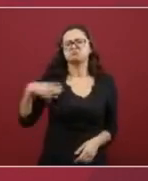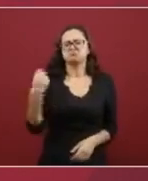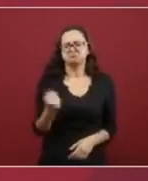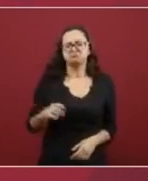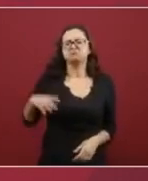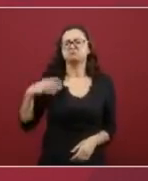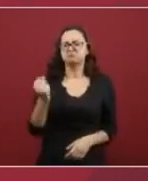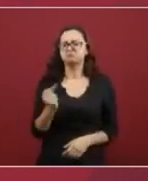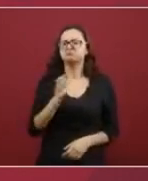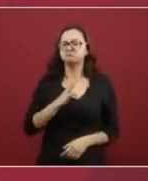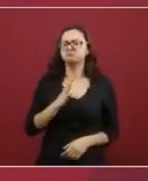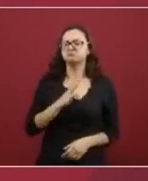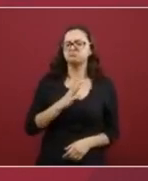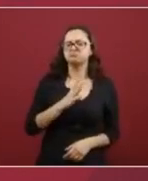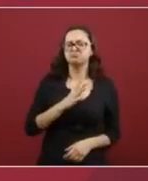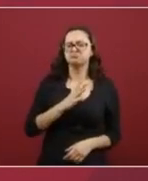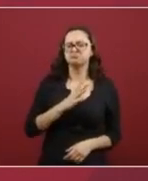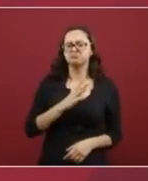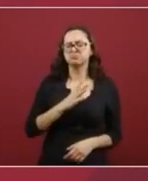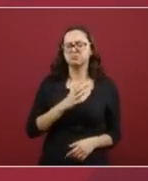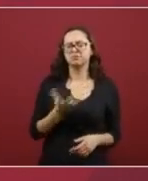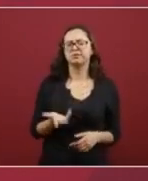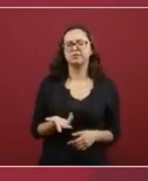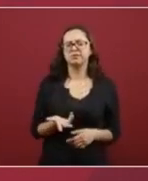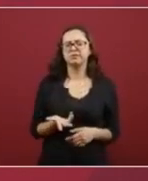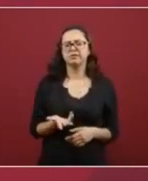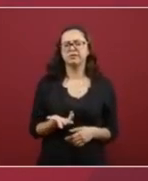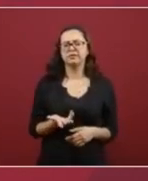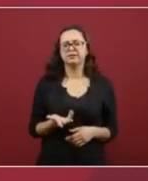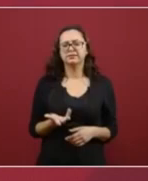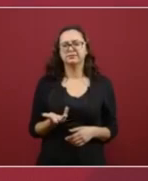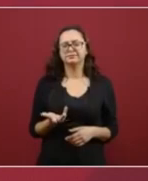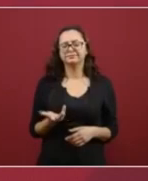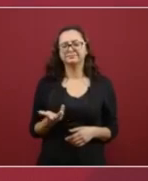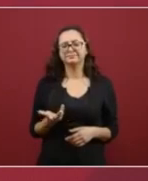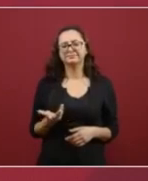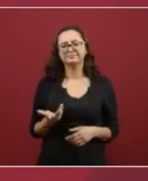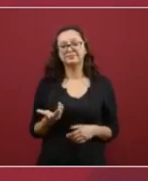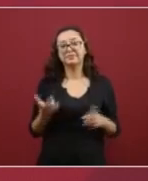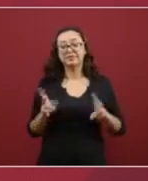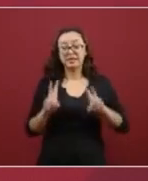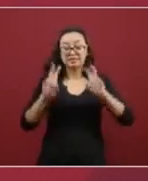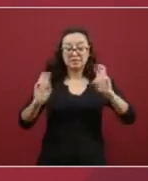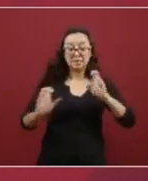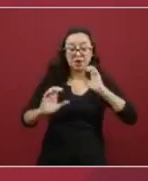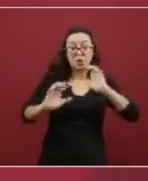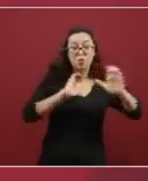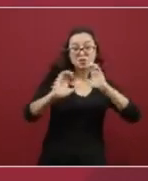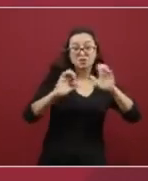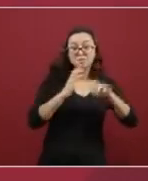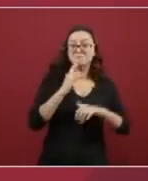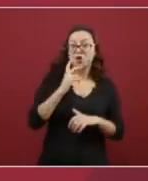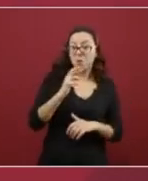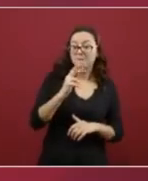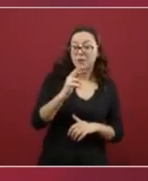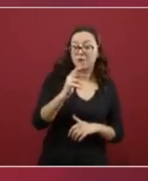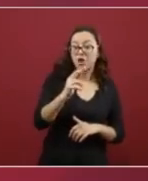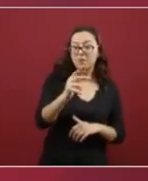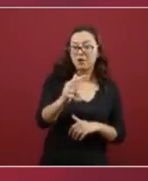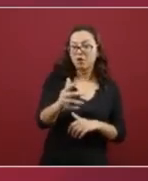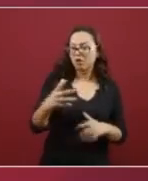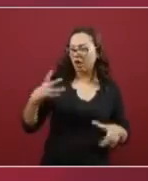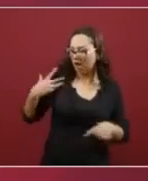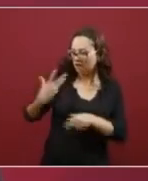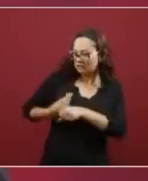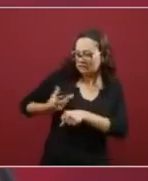¿Por qué mejoramos bastante en el terreno de las comunicaciones en los últimos